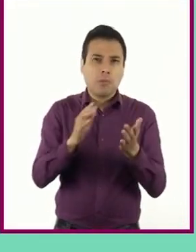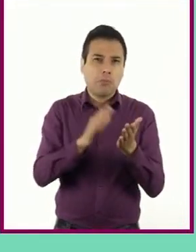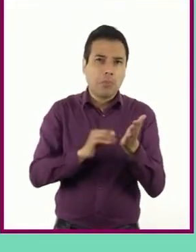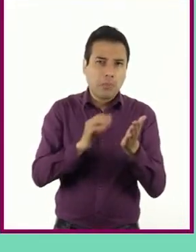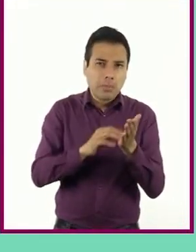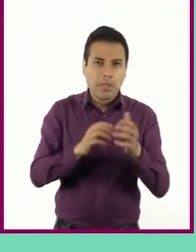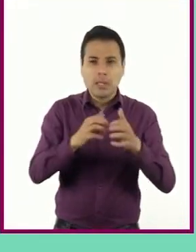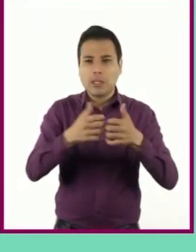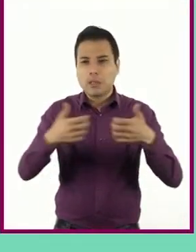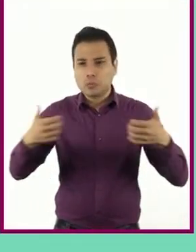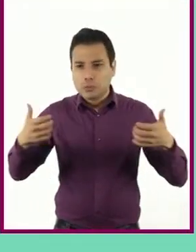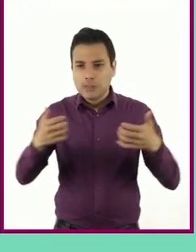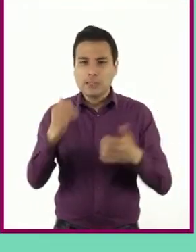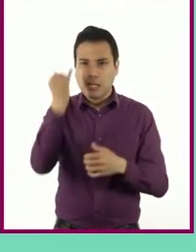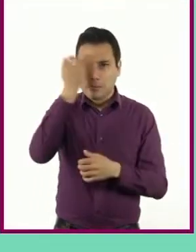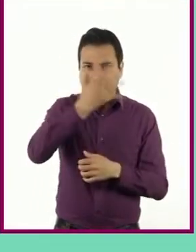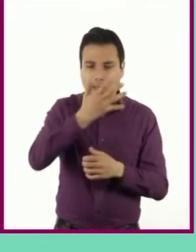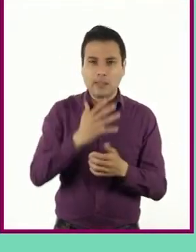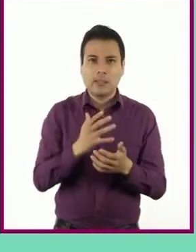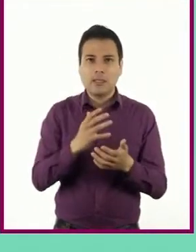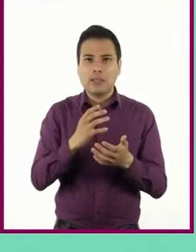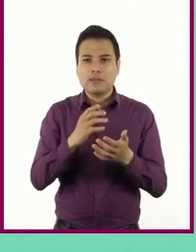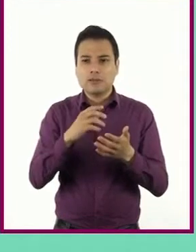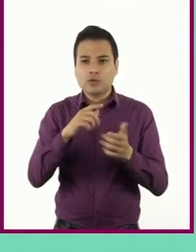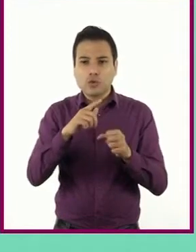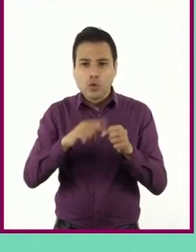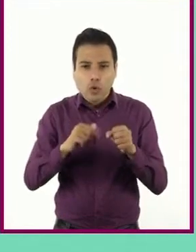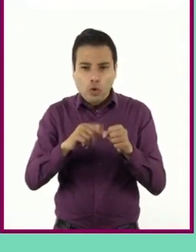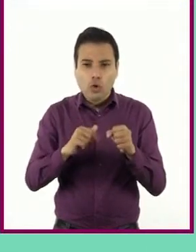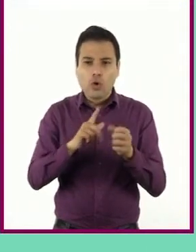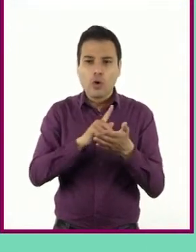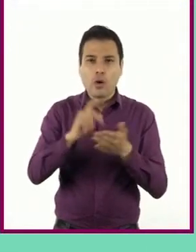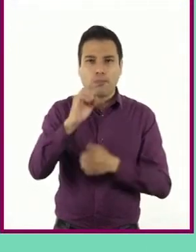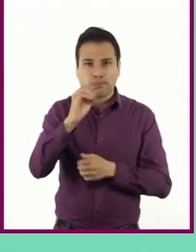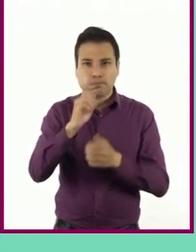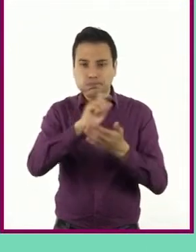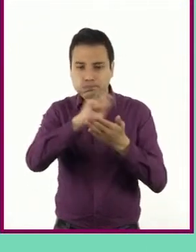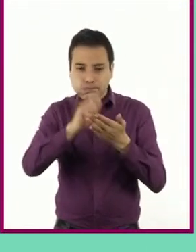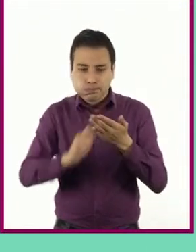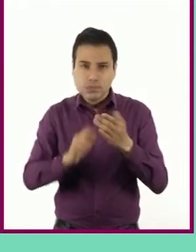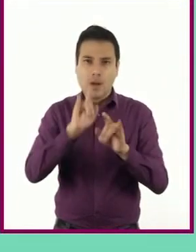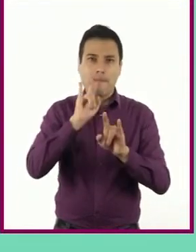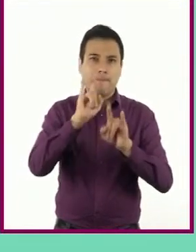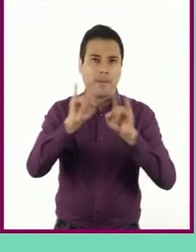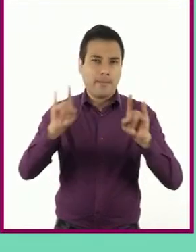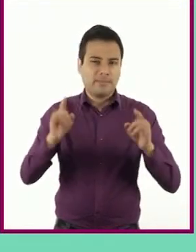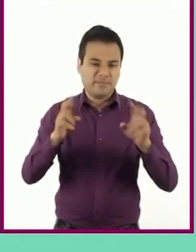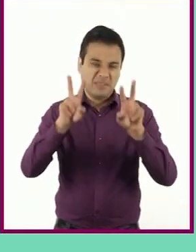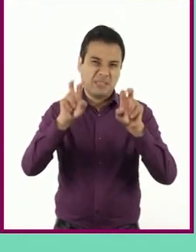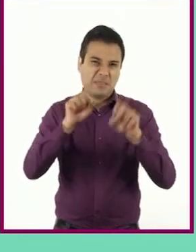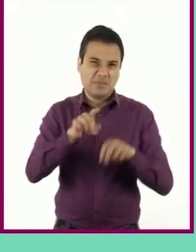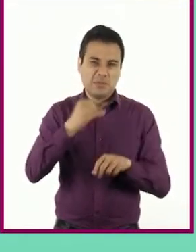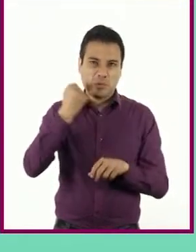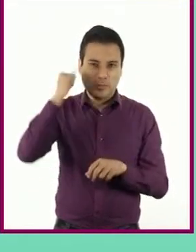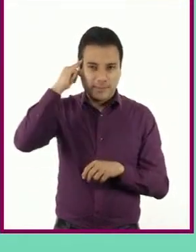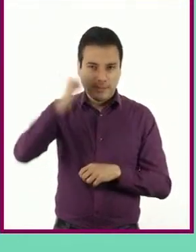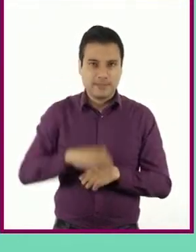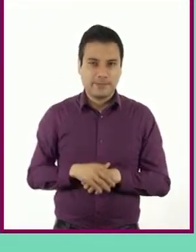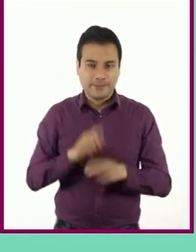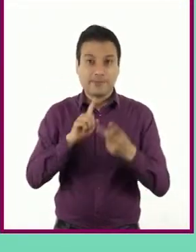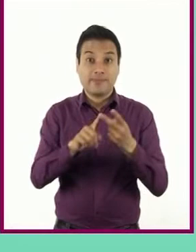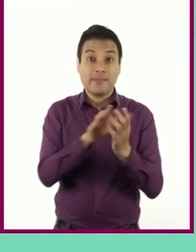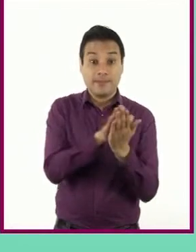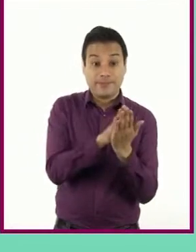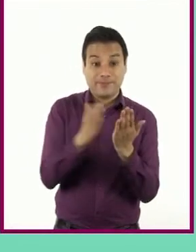colores, imágenes, crayones, plumones para realizar carteles informativos. Número 2. Trípticos donde